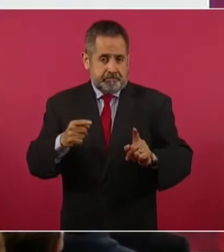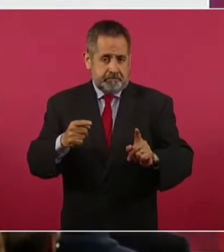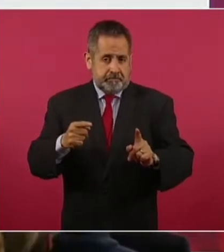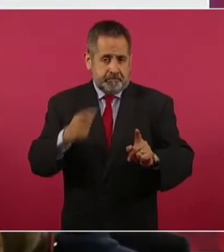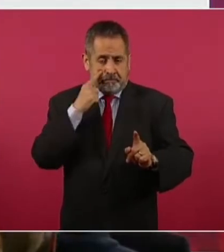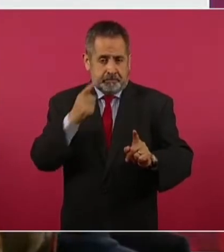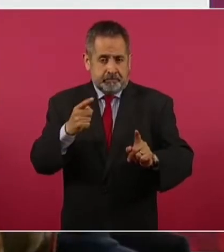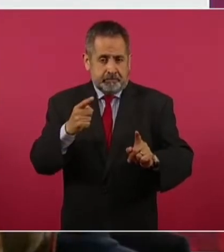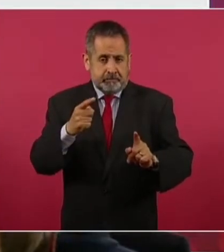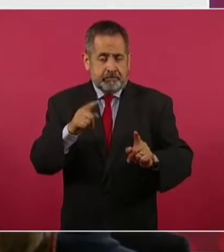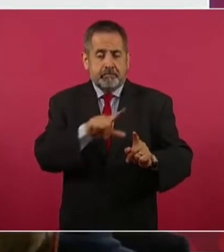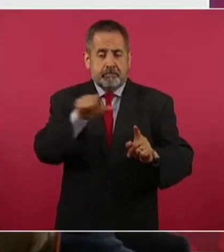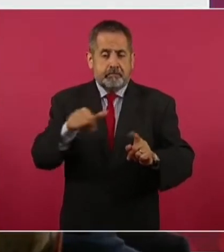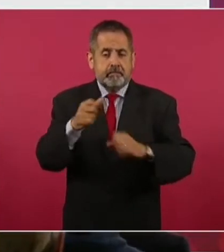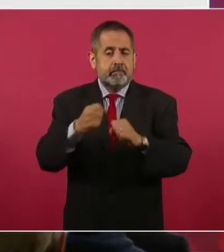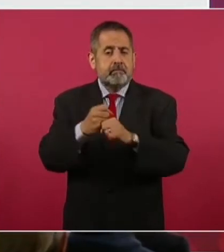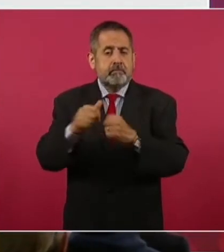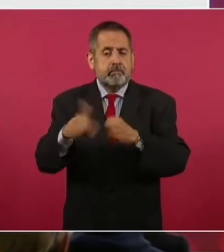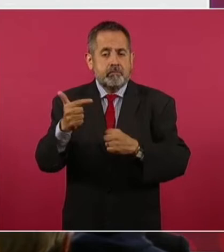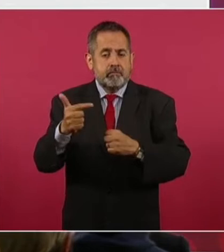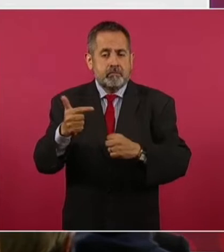Y se ve en el 12,